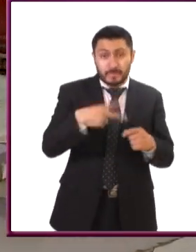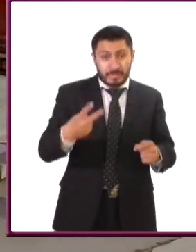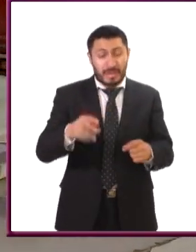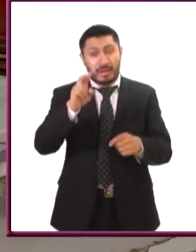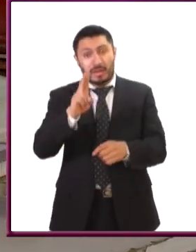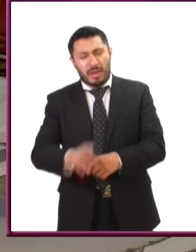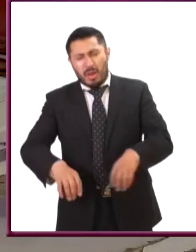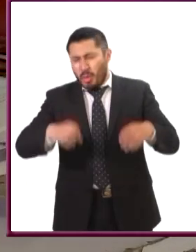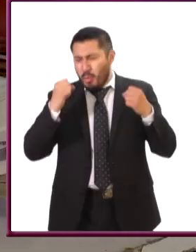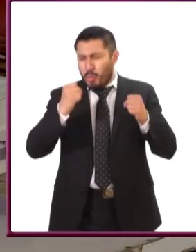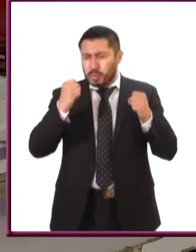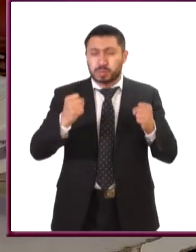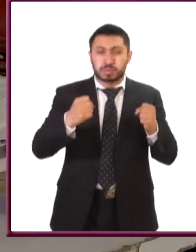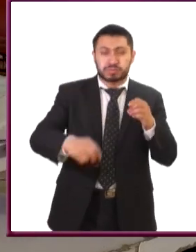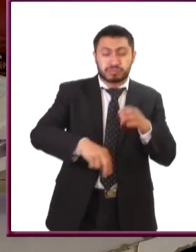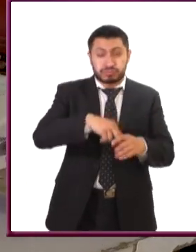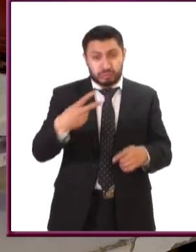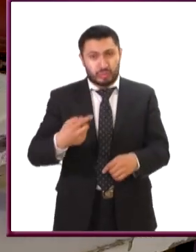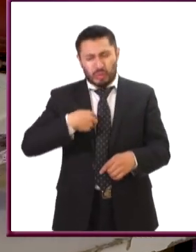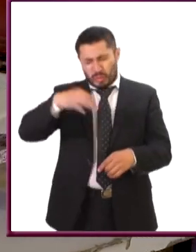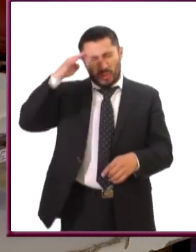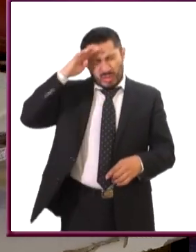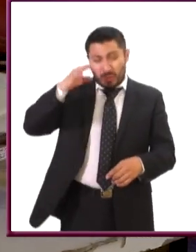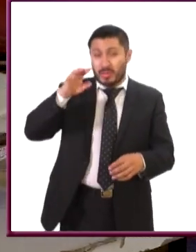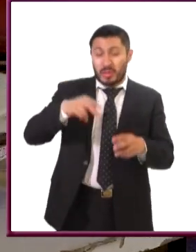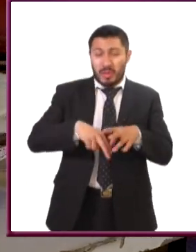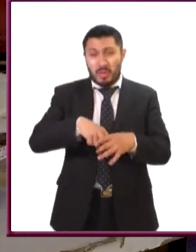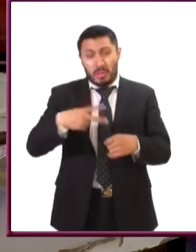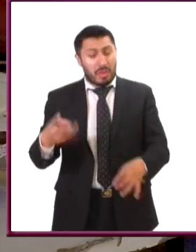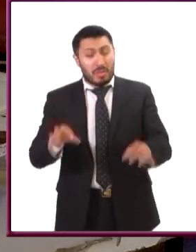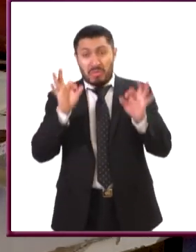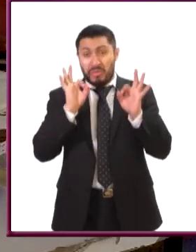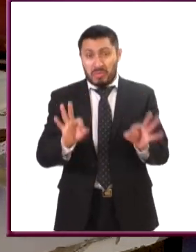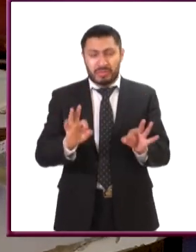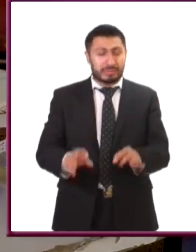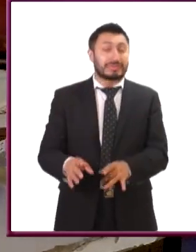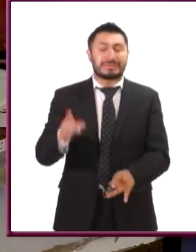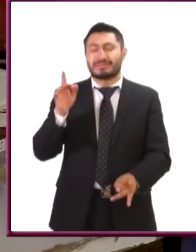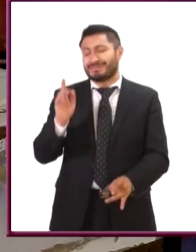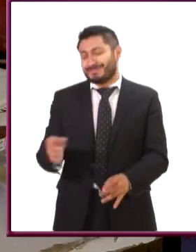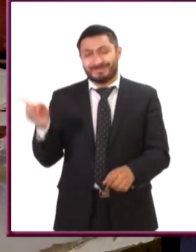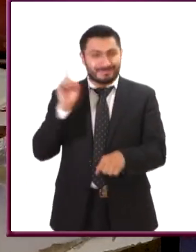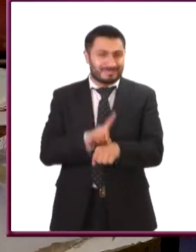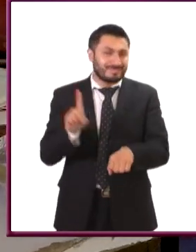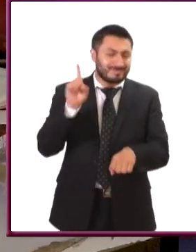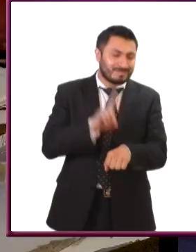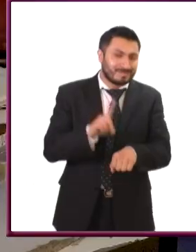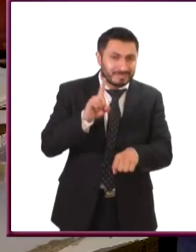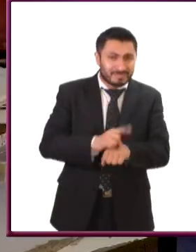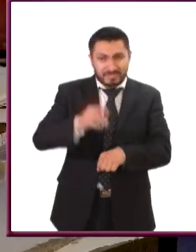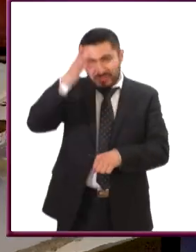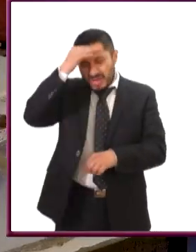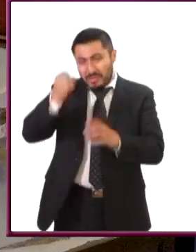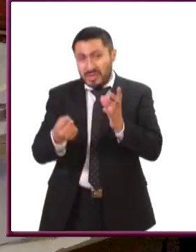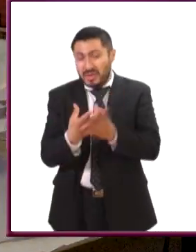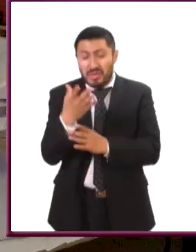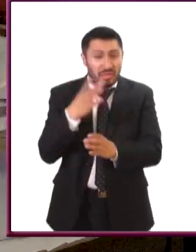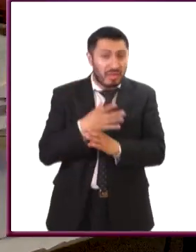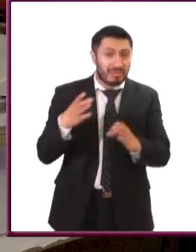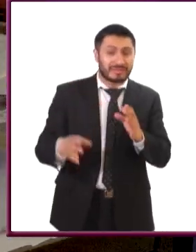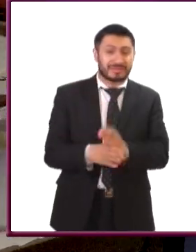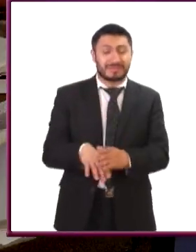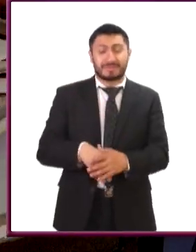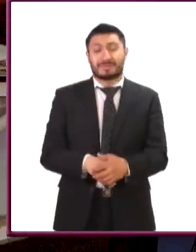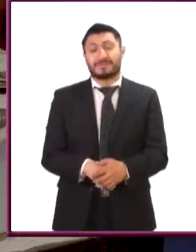bajo vacío que hacer ultra vacío. Y yo pensaba que sí existía el vacío absoluto. No cabe duda que todos los días se aprende algo